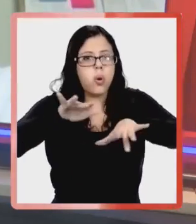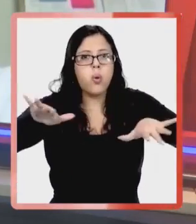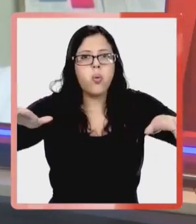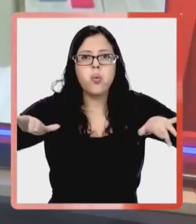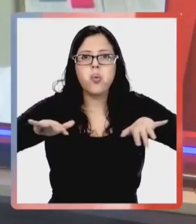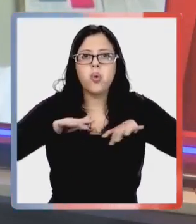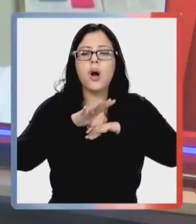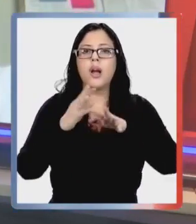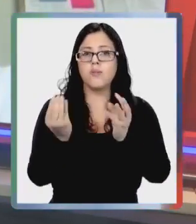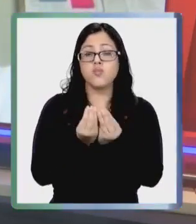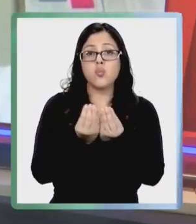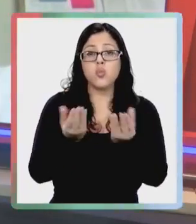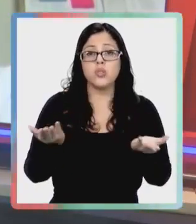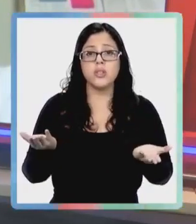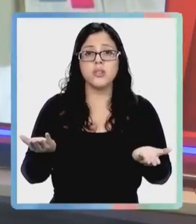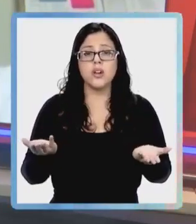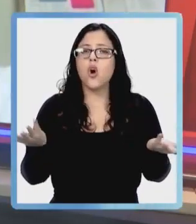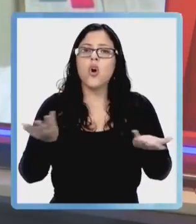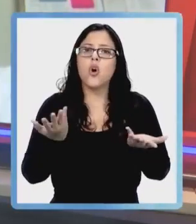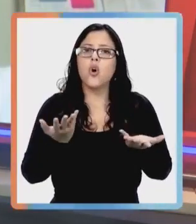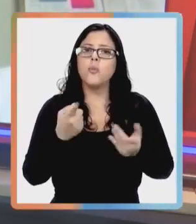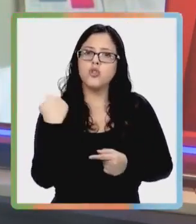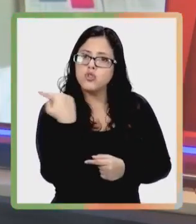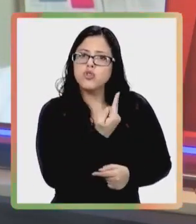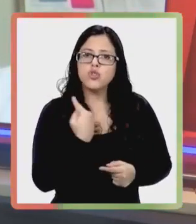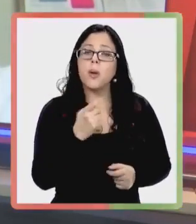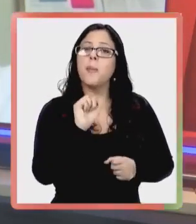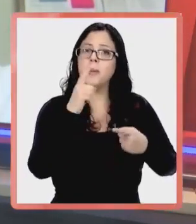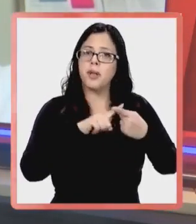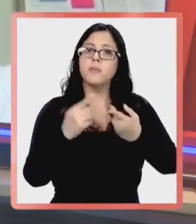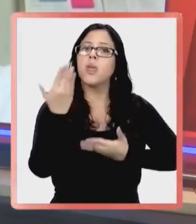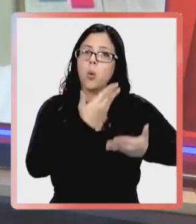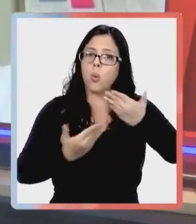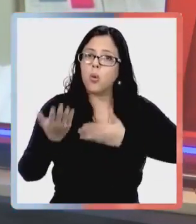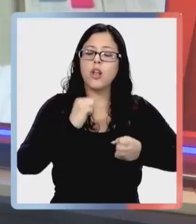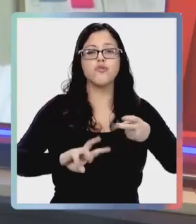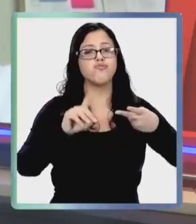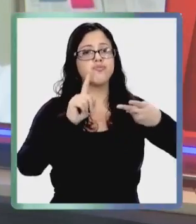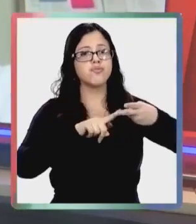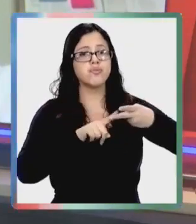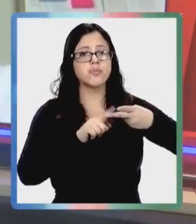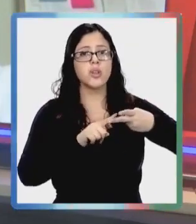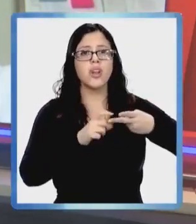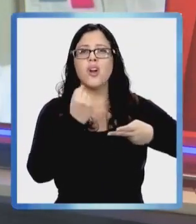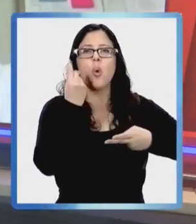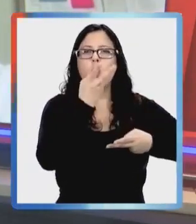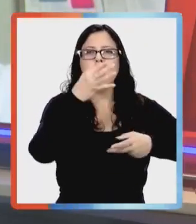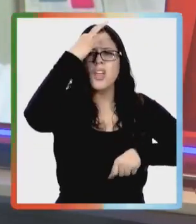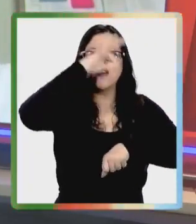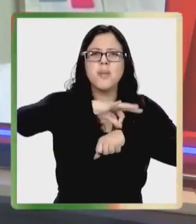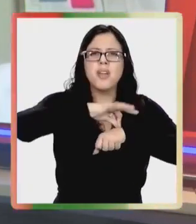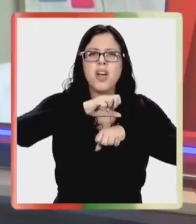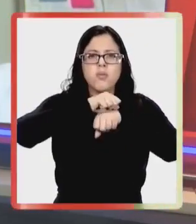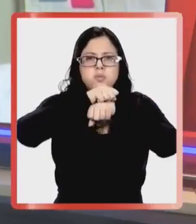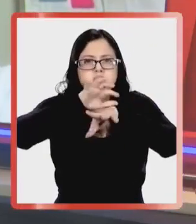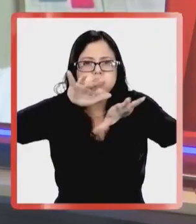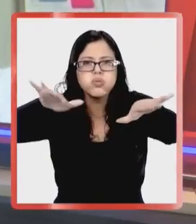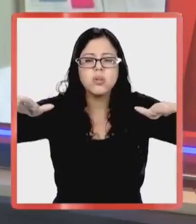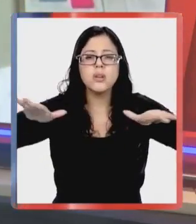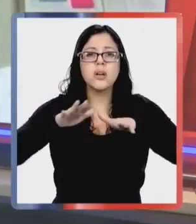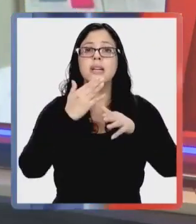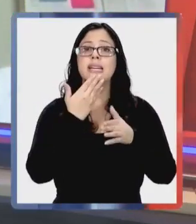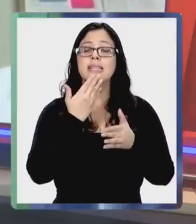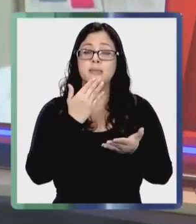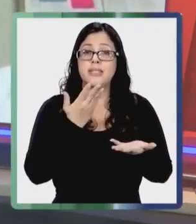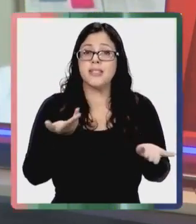respiratorios circulando, la circulación es alta, nos dicen. ¿Cómo podemos nosotros, primero, cuidarnos? Segundo, ¿cuántos virus respiratorios circulan hoy